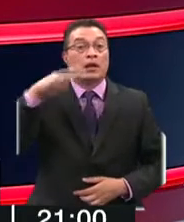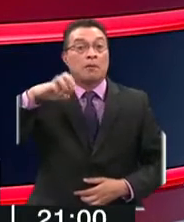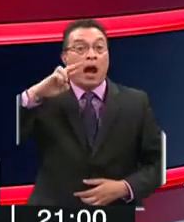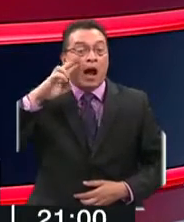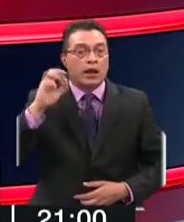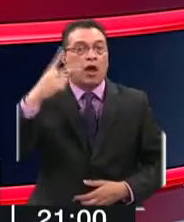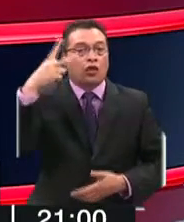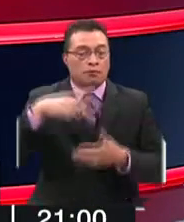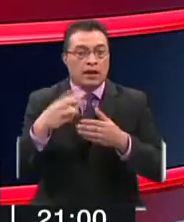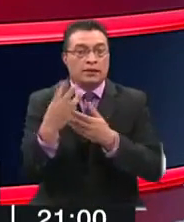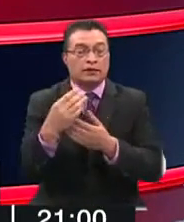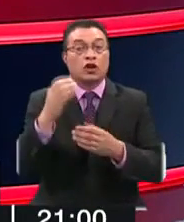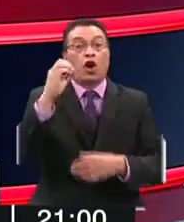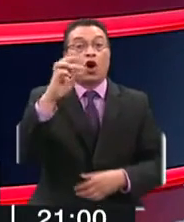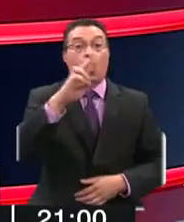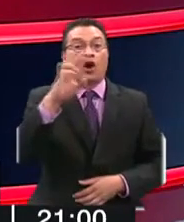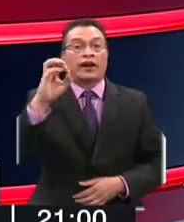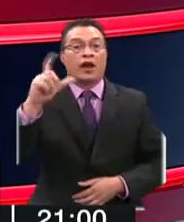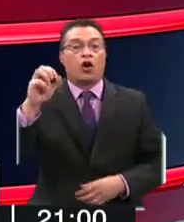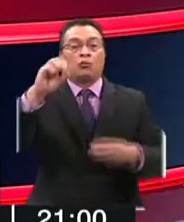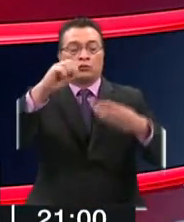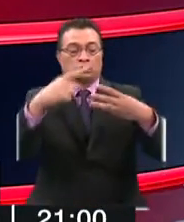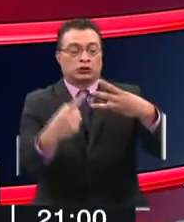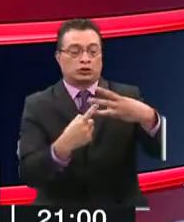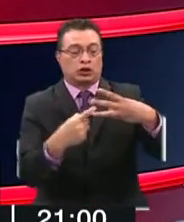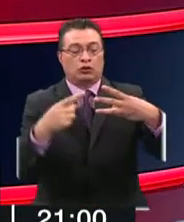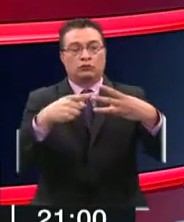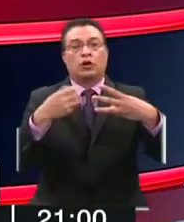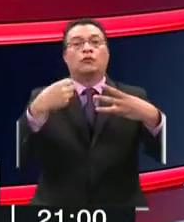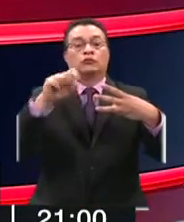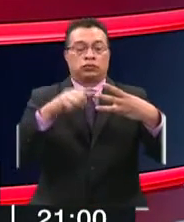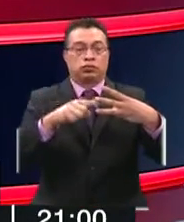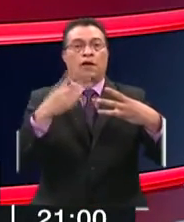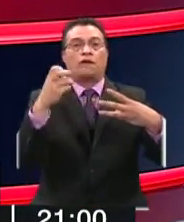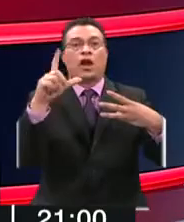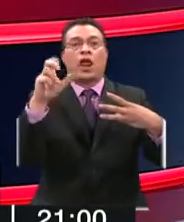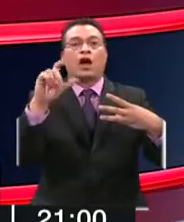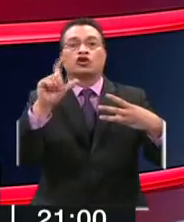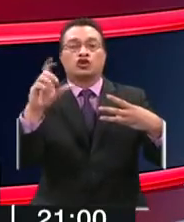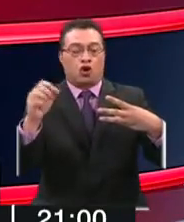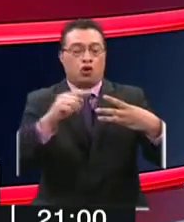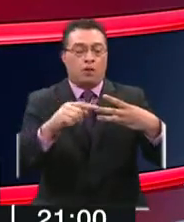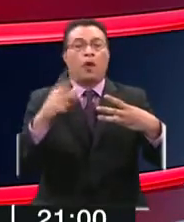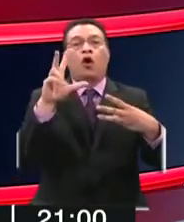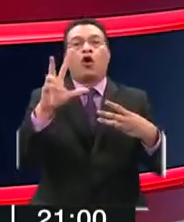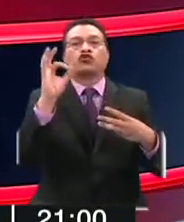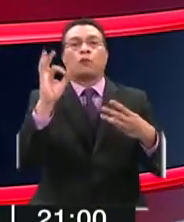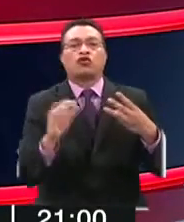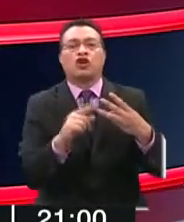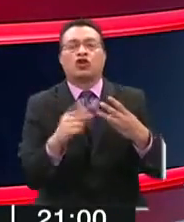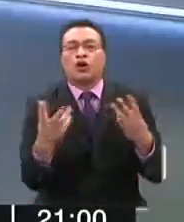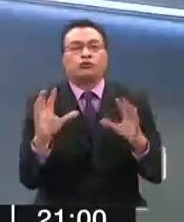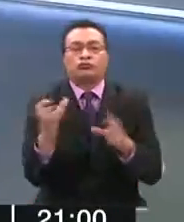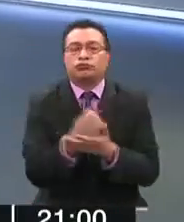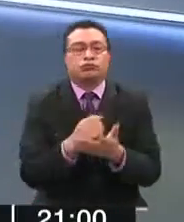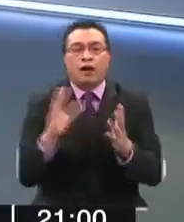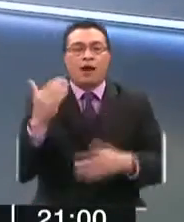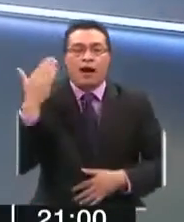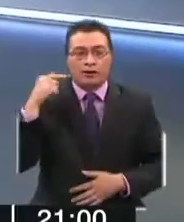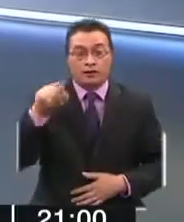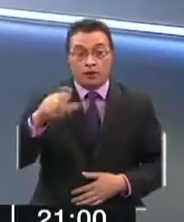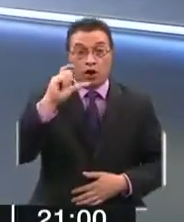2013, cuando Claudio Borrego llegó tercero, superado incluso por el independiente Andrés Velasco y con solo el 8% de los votos.